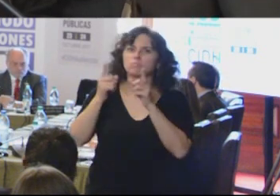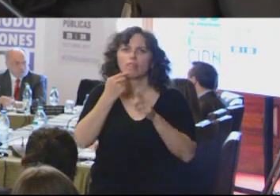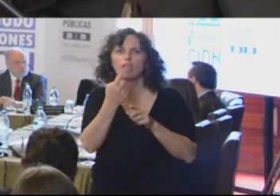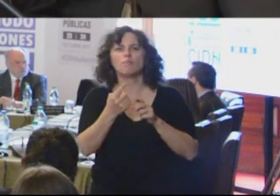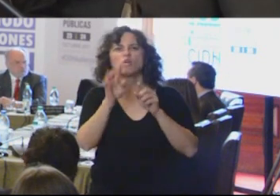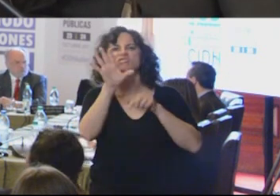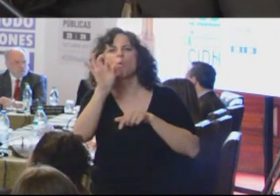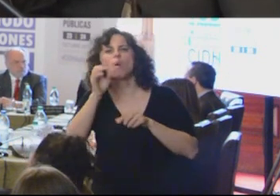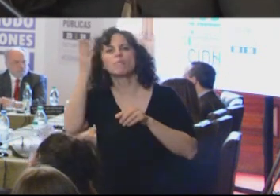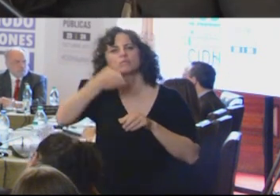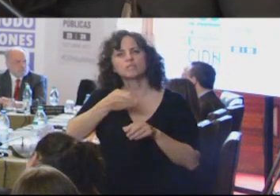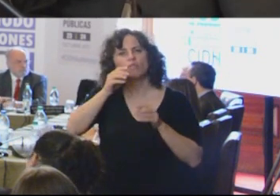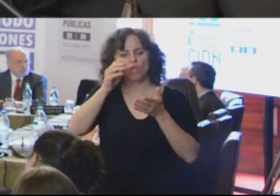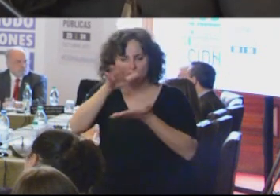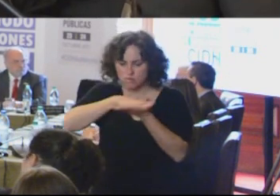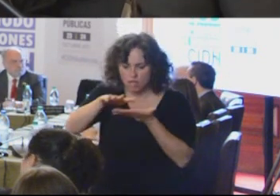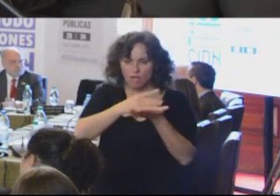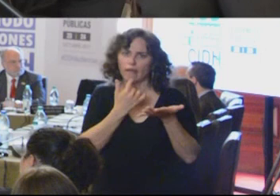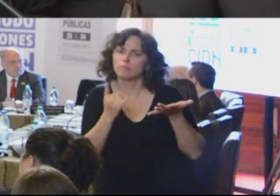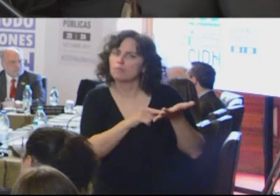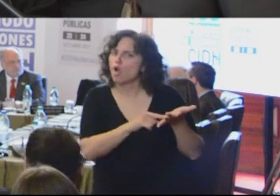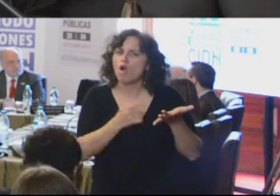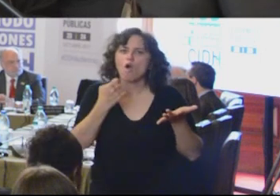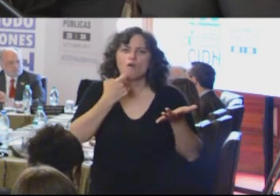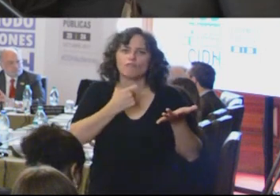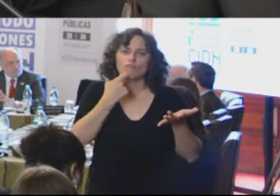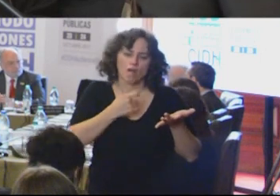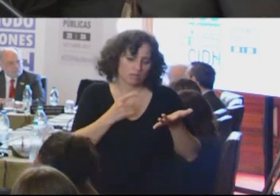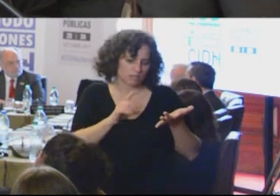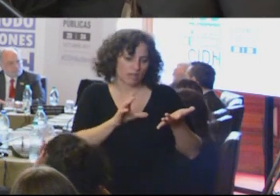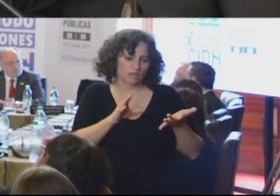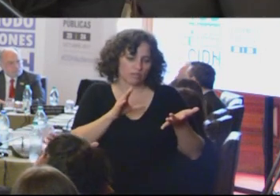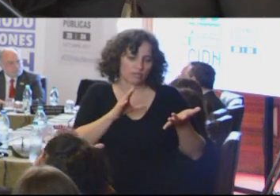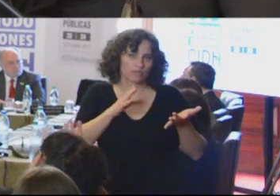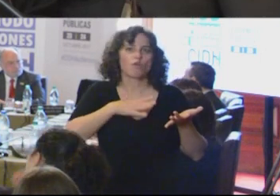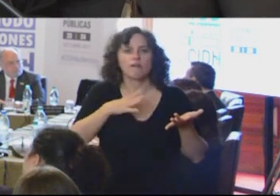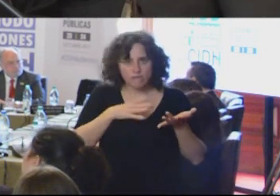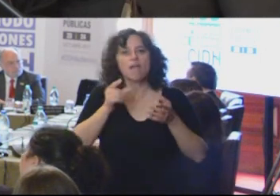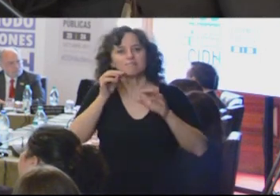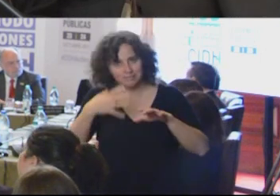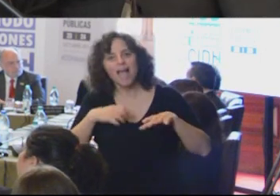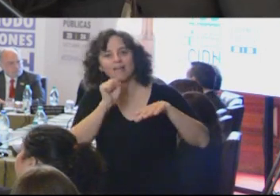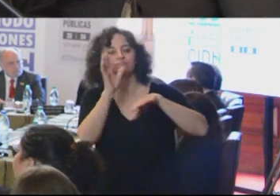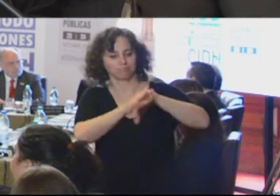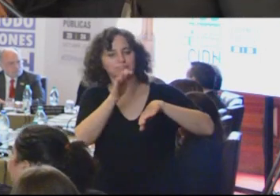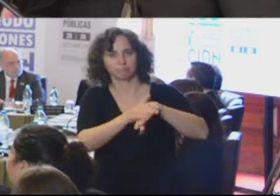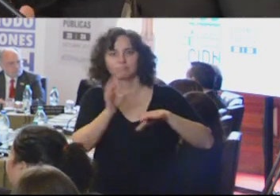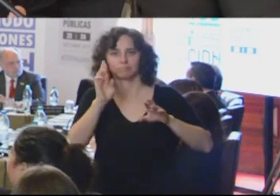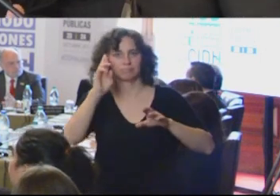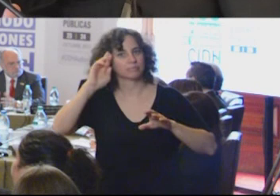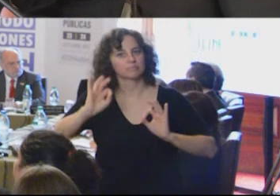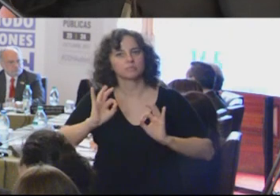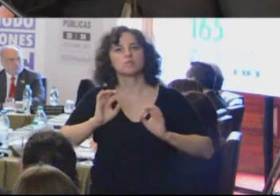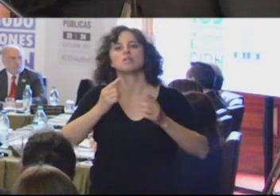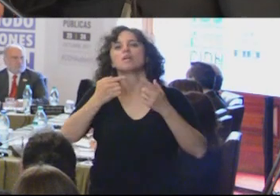50 por ciento de los casos han sido claramente establecidos ya en sus distintas responsabilidades de manera que la proporción entre los